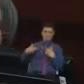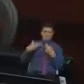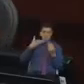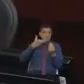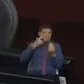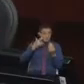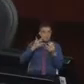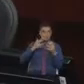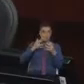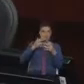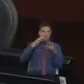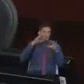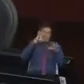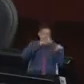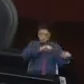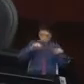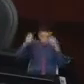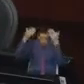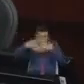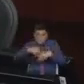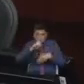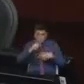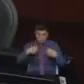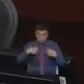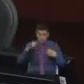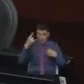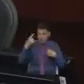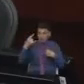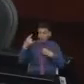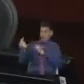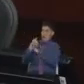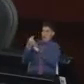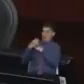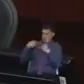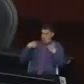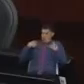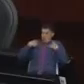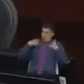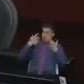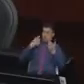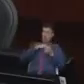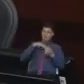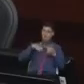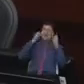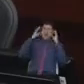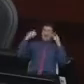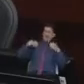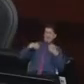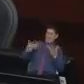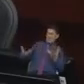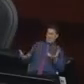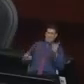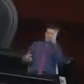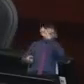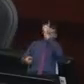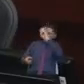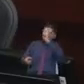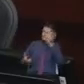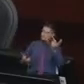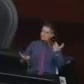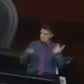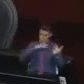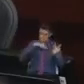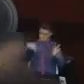asesinado ni secuestrado a nadie. Siempre nos señalan como si fuéramos extremos. No, señores, lo único que nosotros